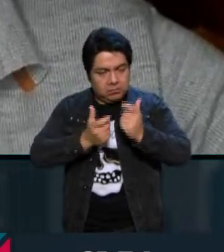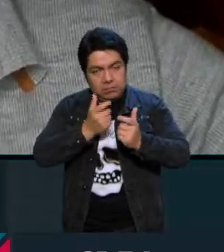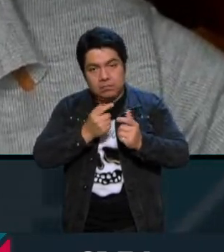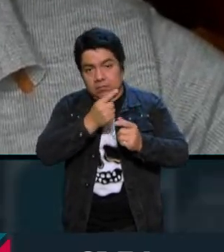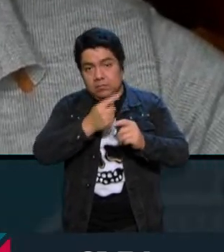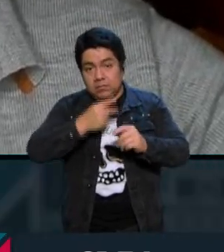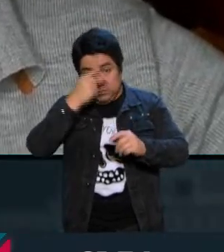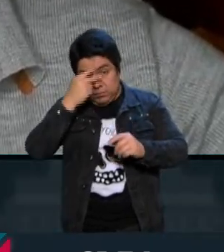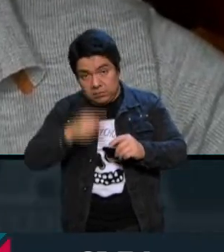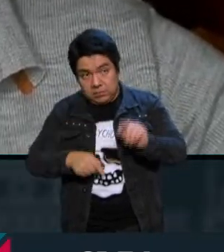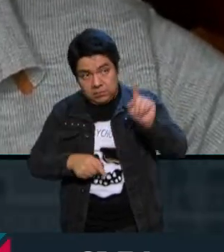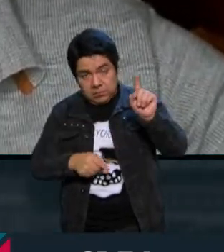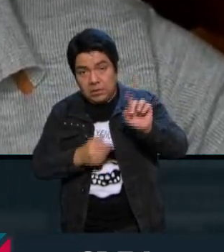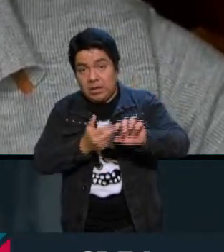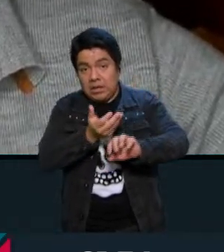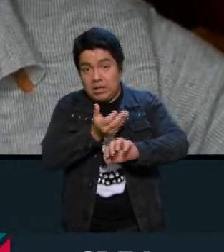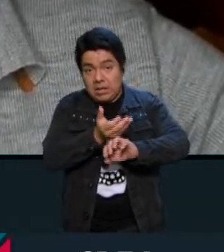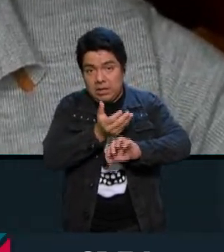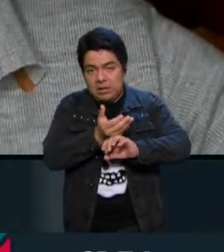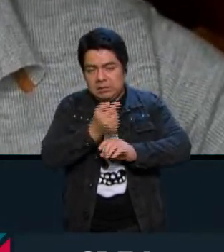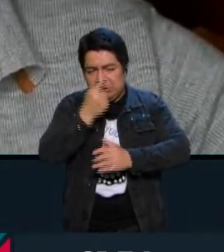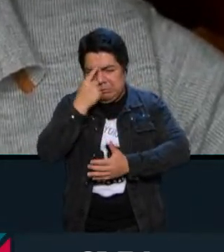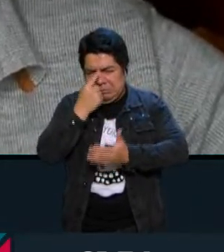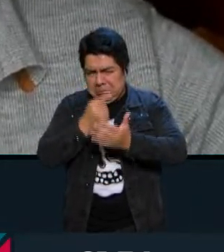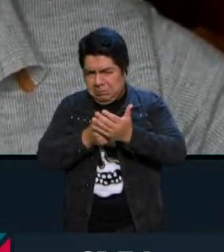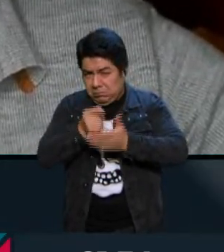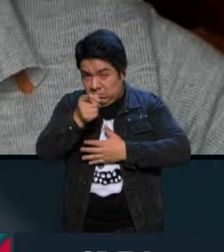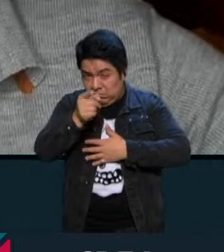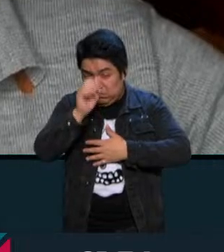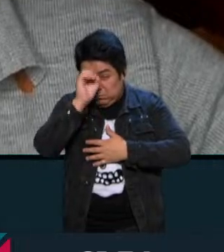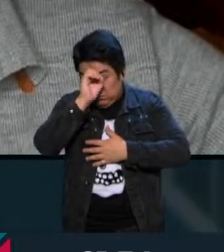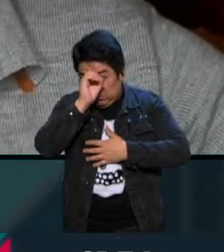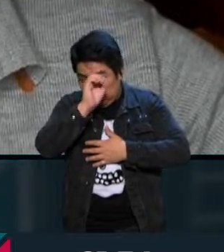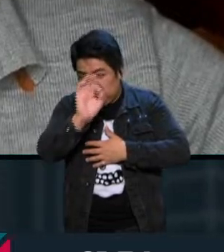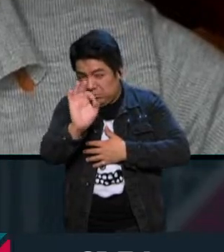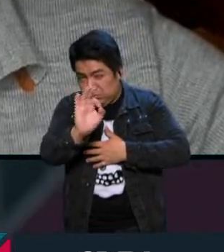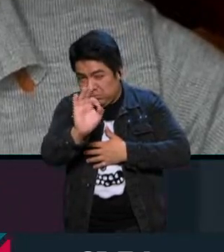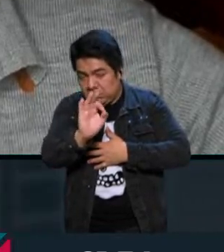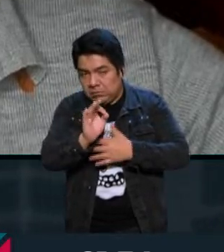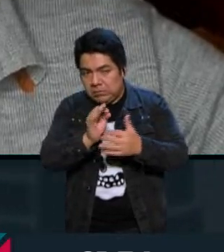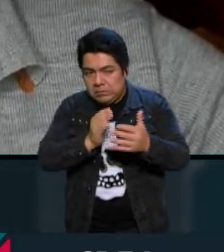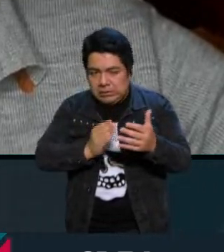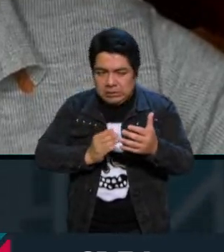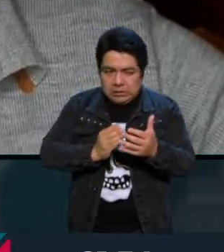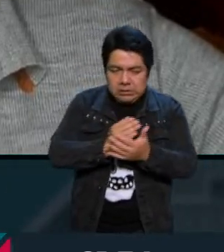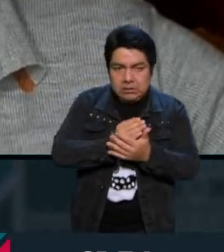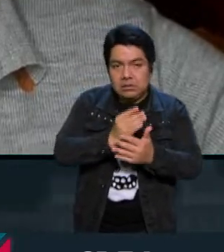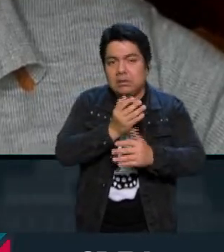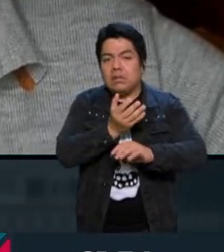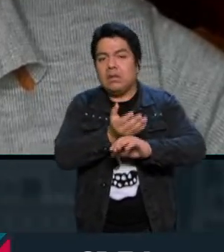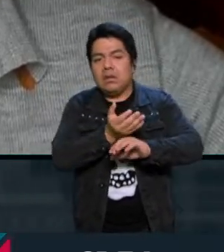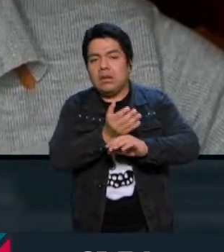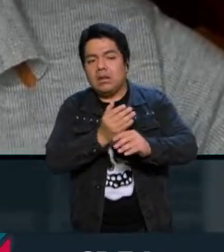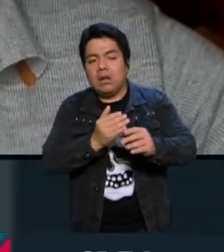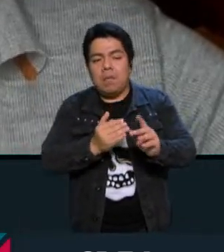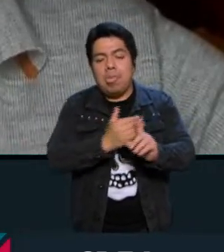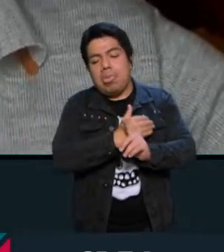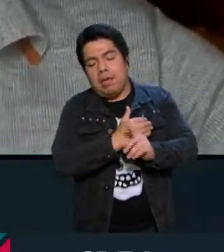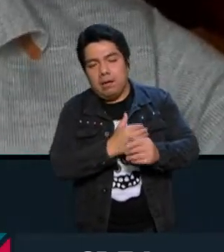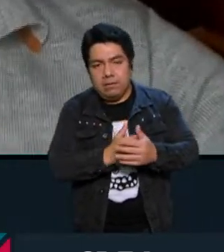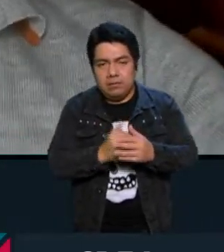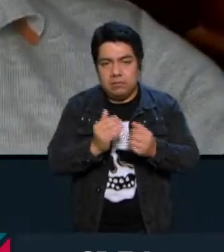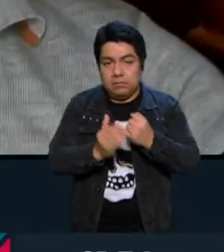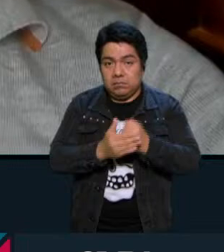entre México y Estados Unidos, ¿considera que esto de alguna forma podría blindar que no fuera por ahí el amague de Estados Unidos porque finalmente ellos también se